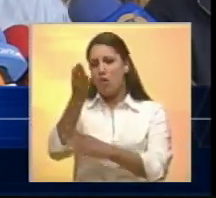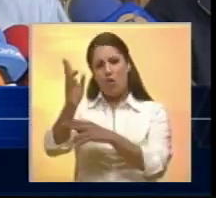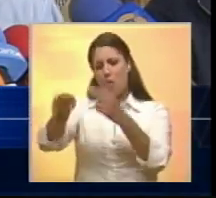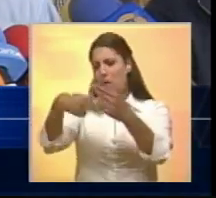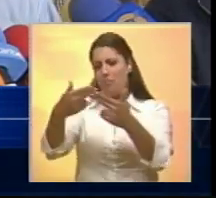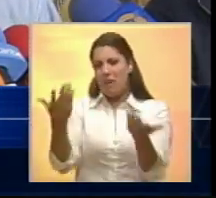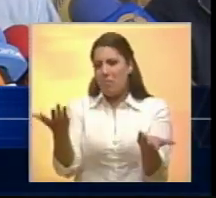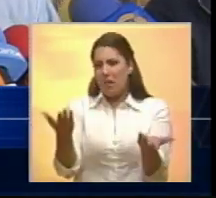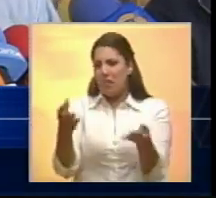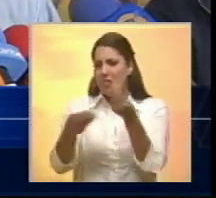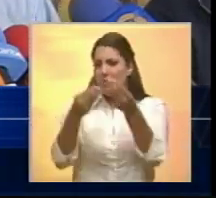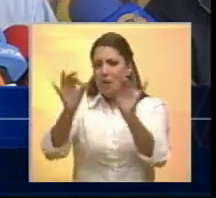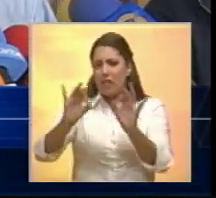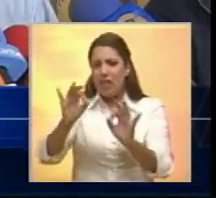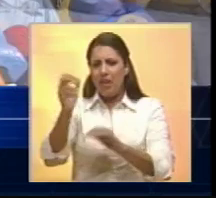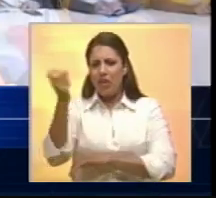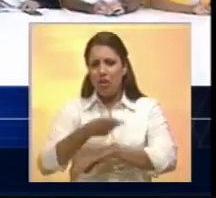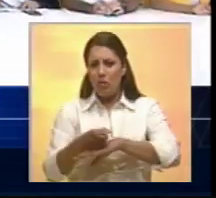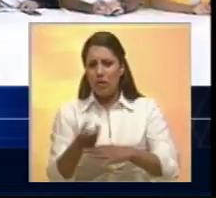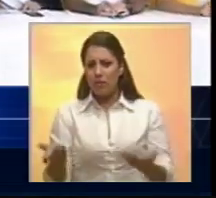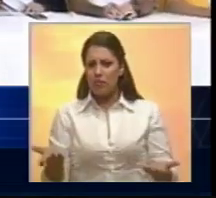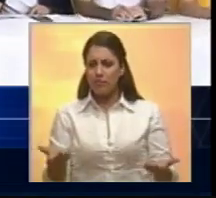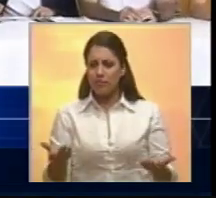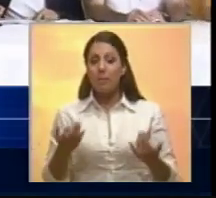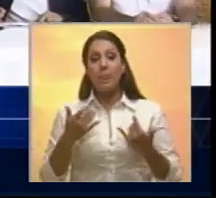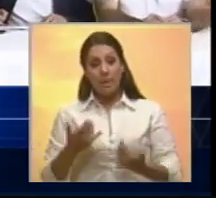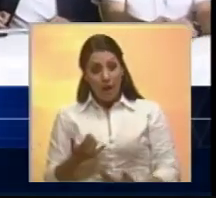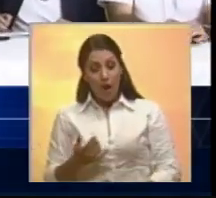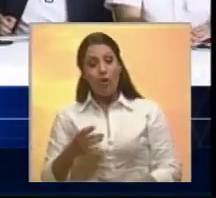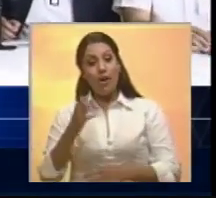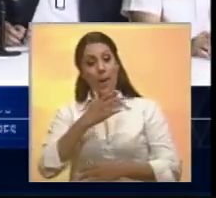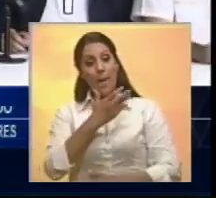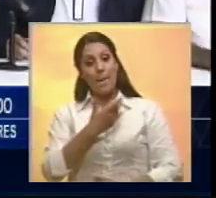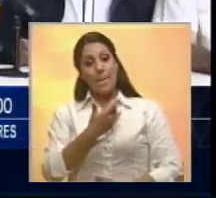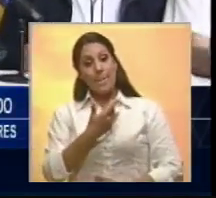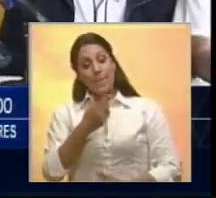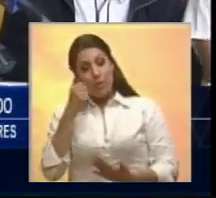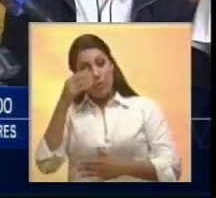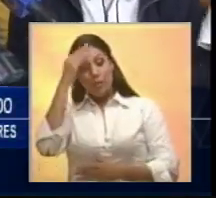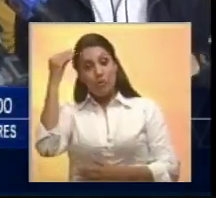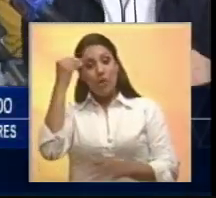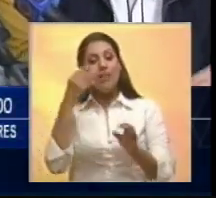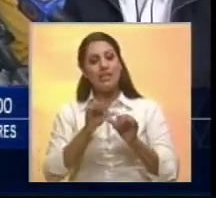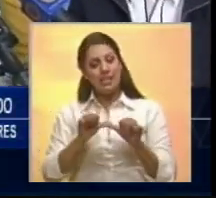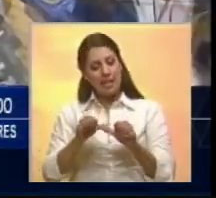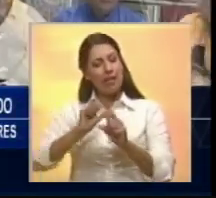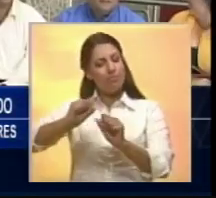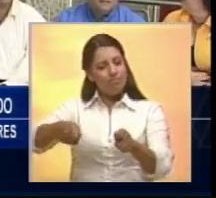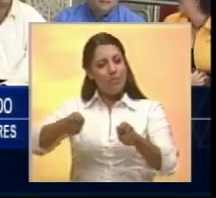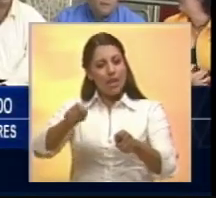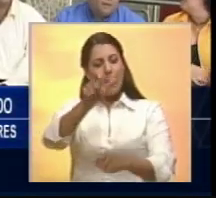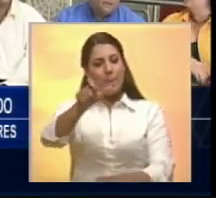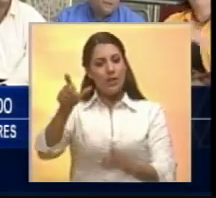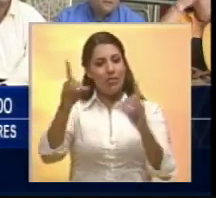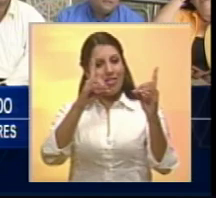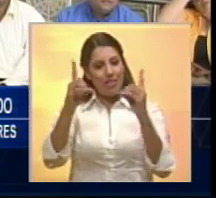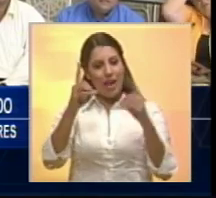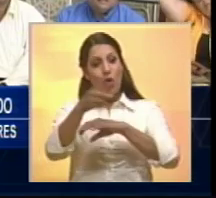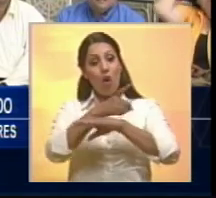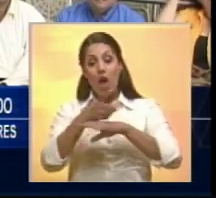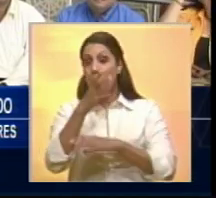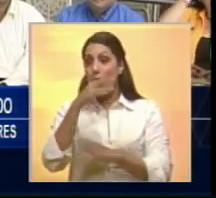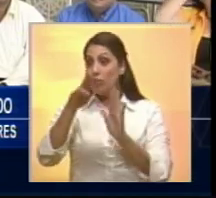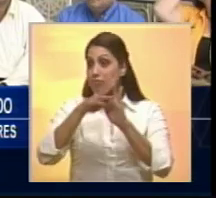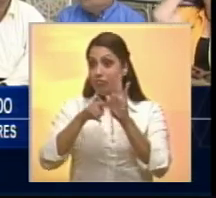asistir a la reunión del 6 de diciembre. El mandatario municipal señaló que seguirán conversando y presionando a los mediadores si el gobierno